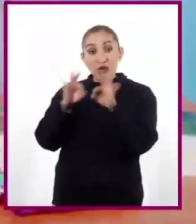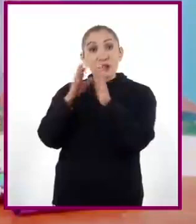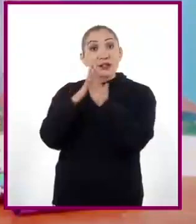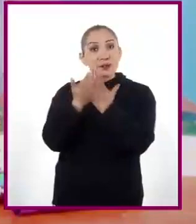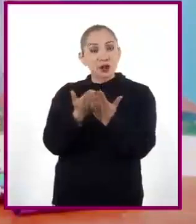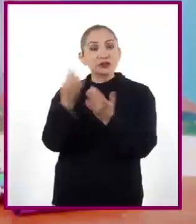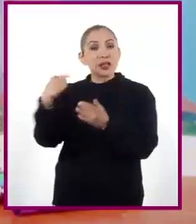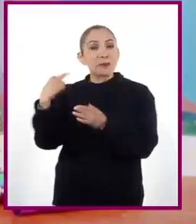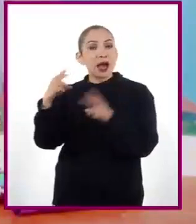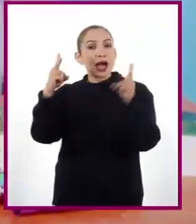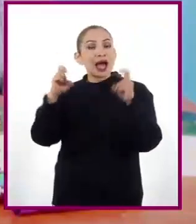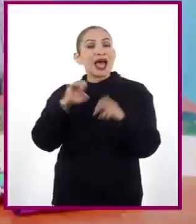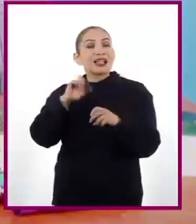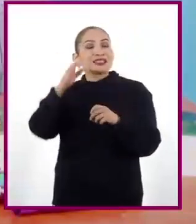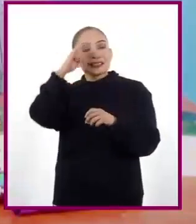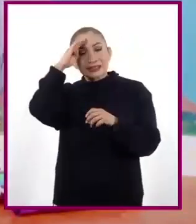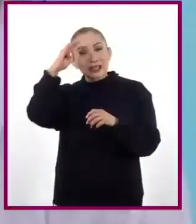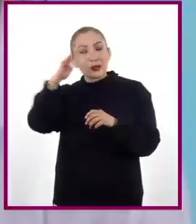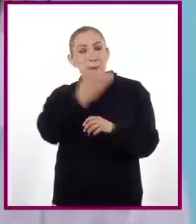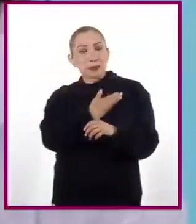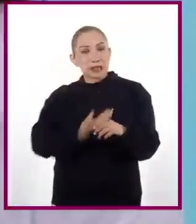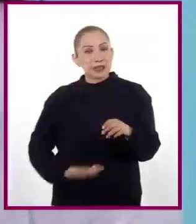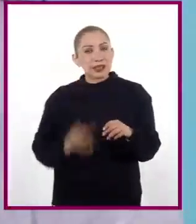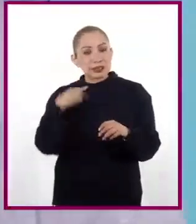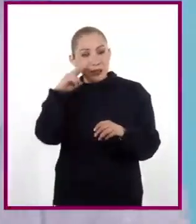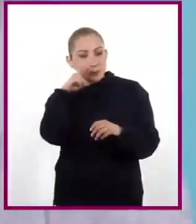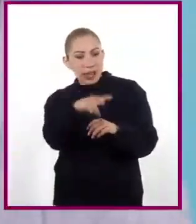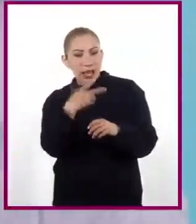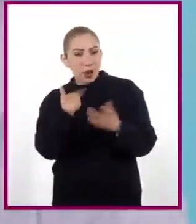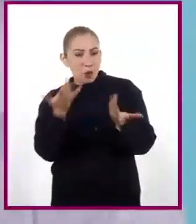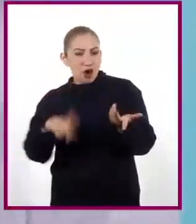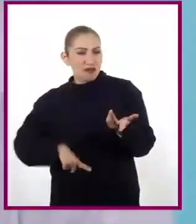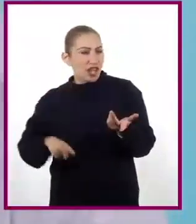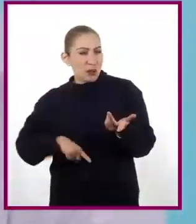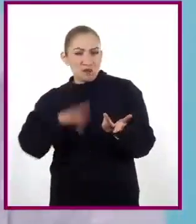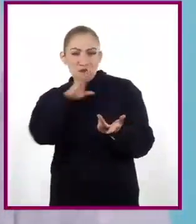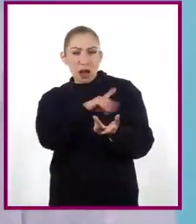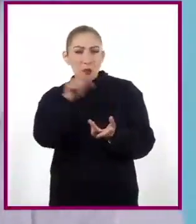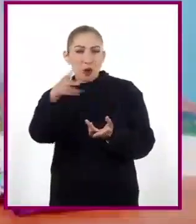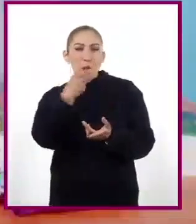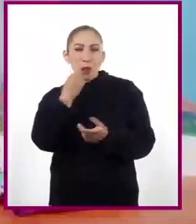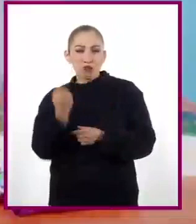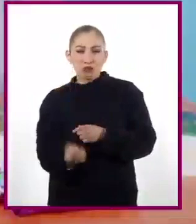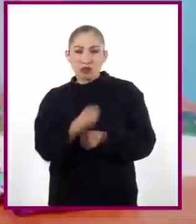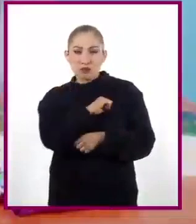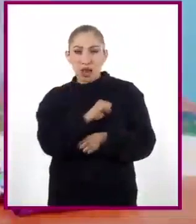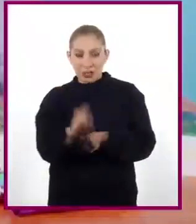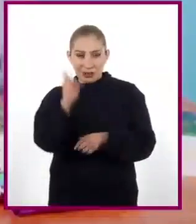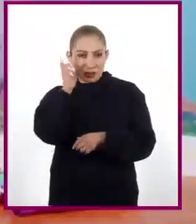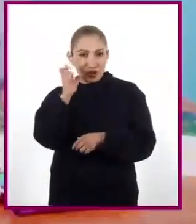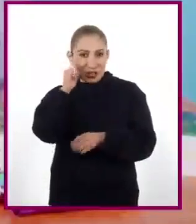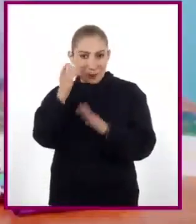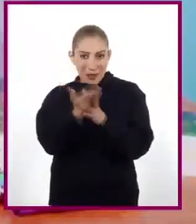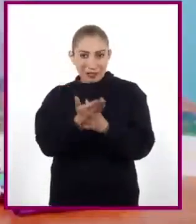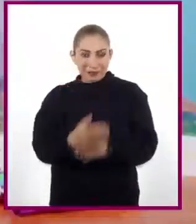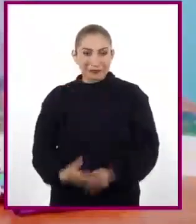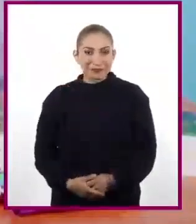obras. Se llama El Señor Presidente, que retrata la injusticia de un gobierno dirigido por un dictador. Escuchemos este